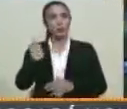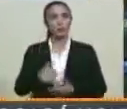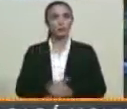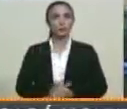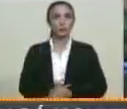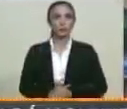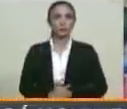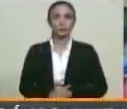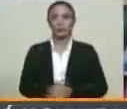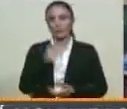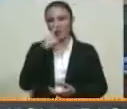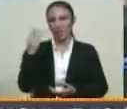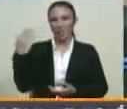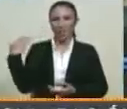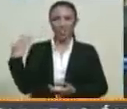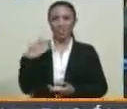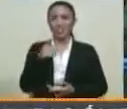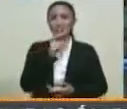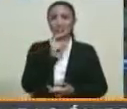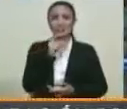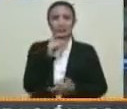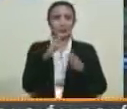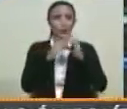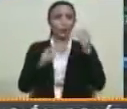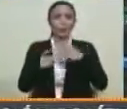Hace un año las cosas eran más difíciles.